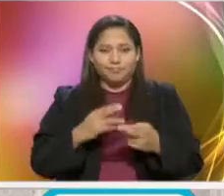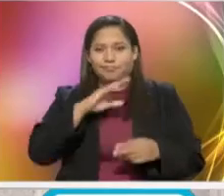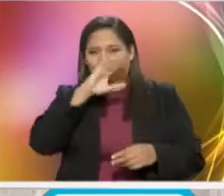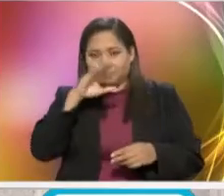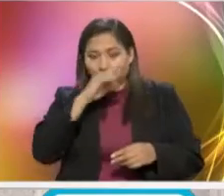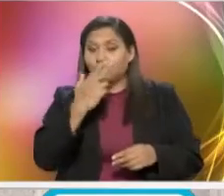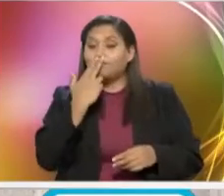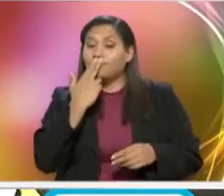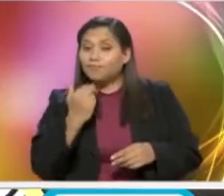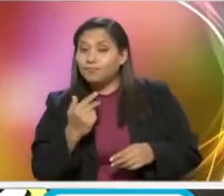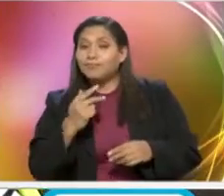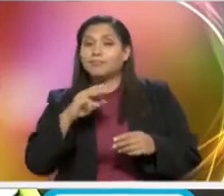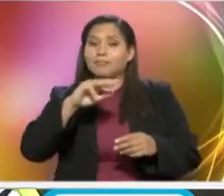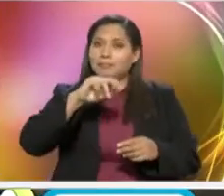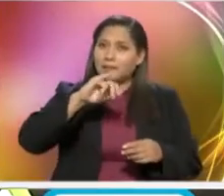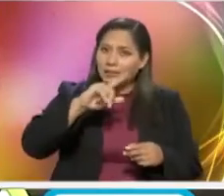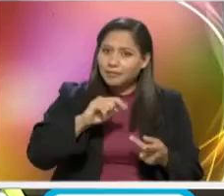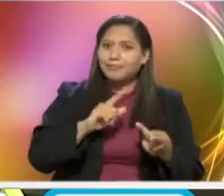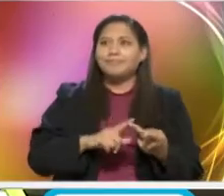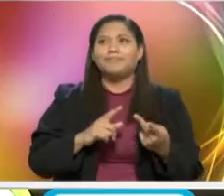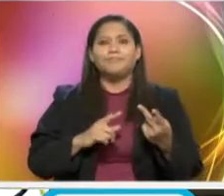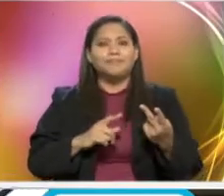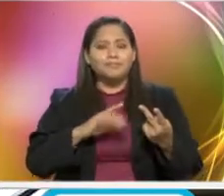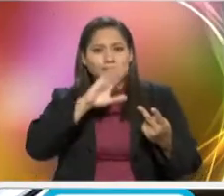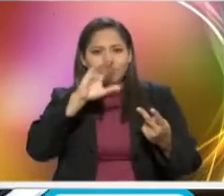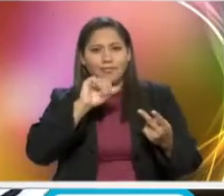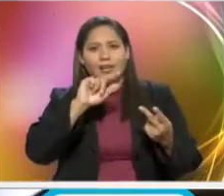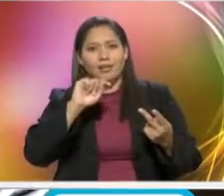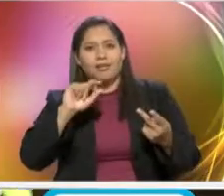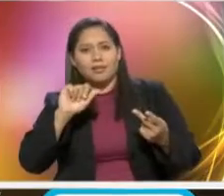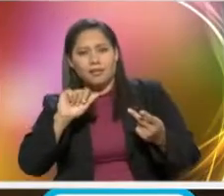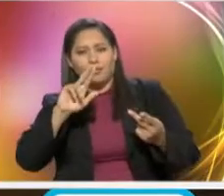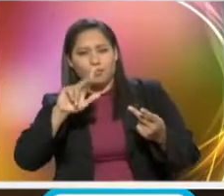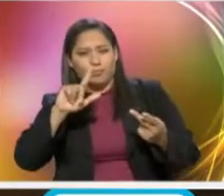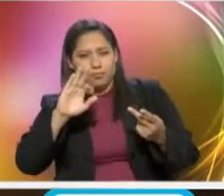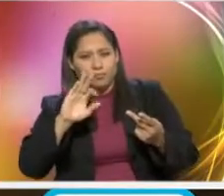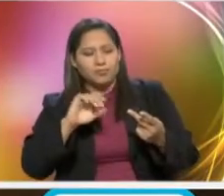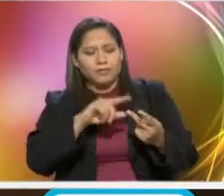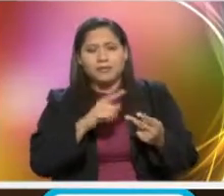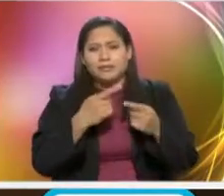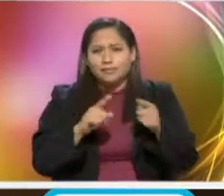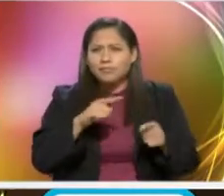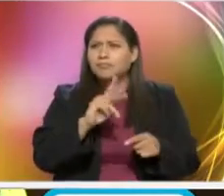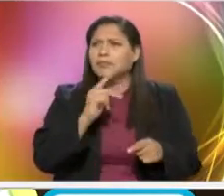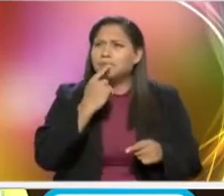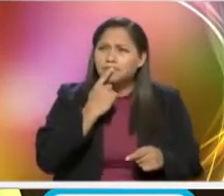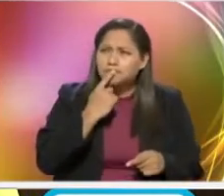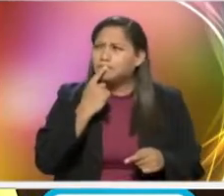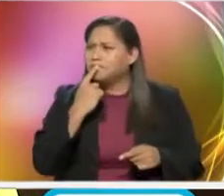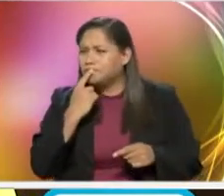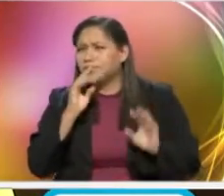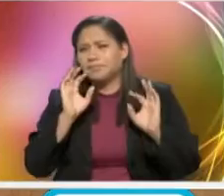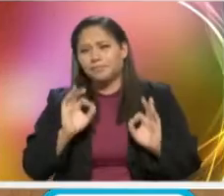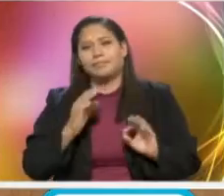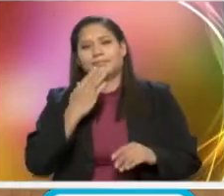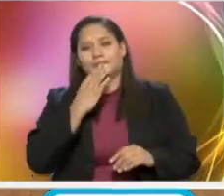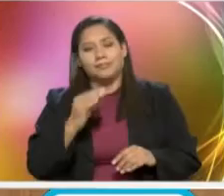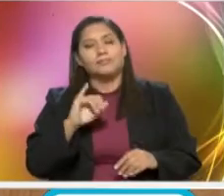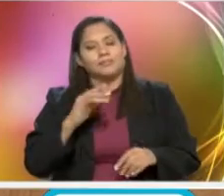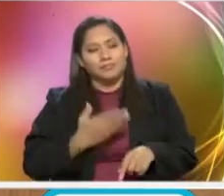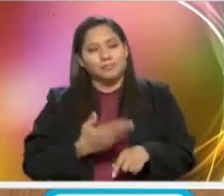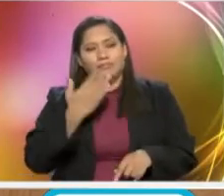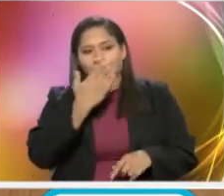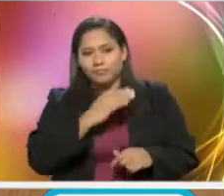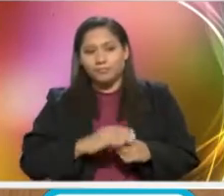dulce, ¿no? Está el mango Sí. de Manila Sí, y sí, está sí, el sí. mango ataulfo, El ¿no? Que son ataulfo, diferentes, el patacón, pero los sí, sabores sí. deliciosos, ¿no? Sí, muy rico, muy rico. No, bueno, es